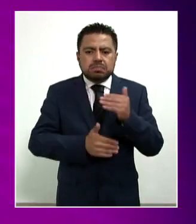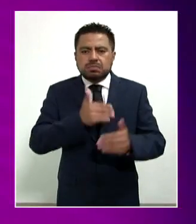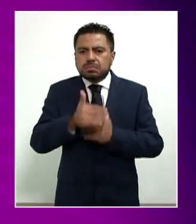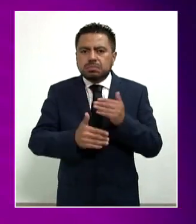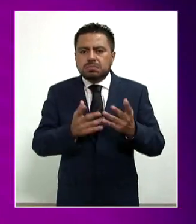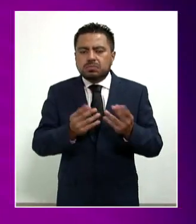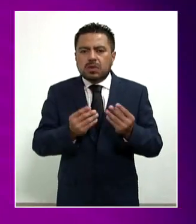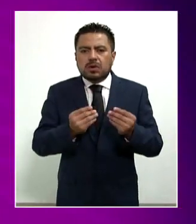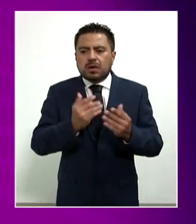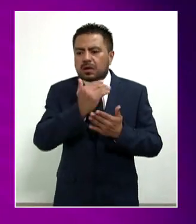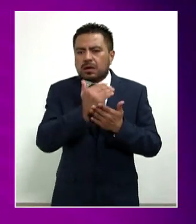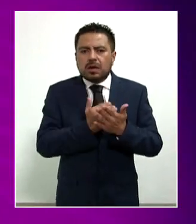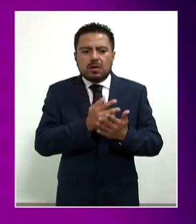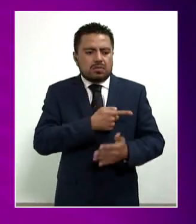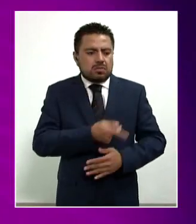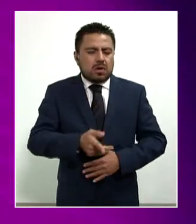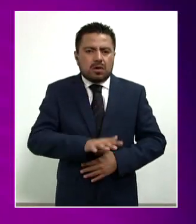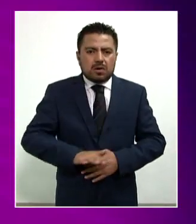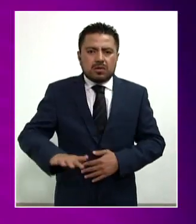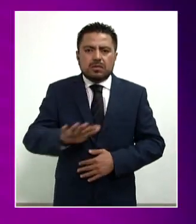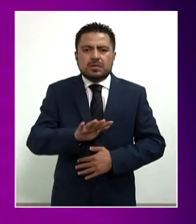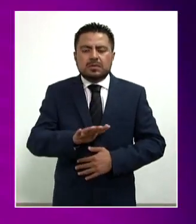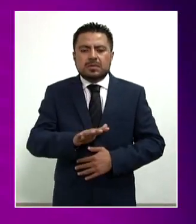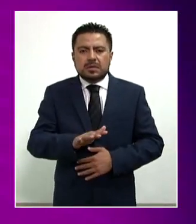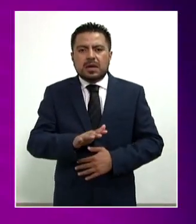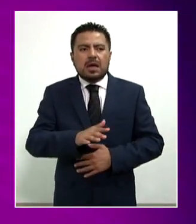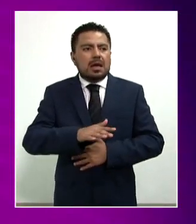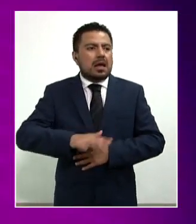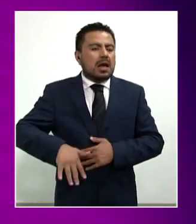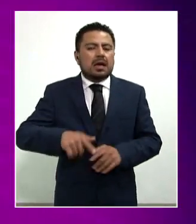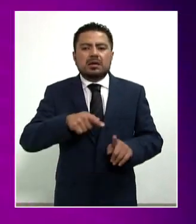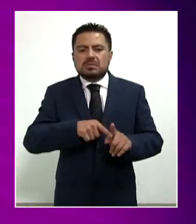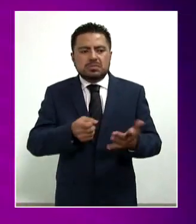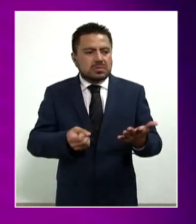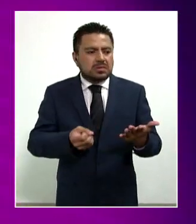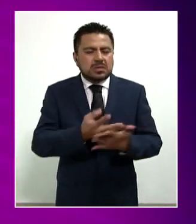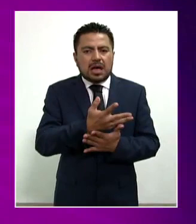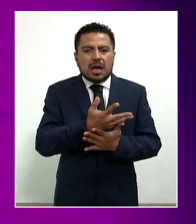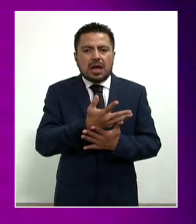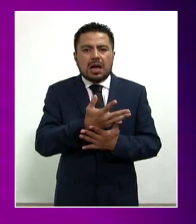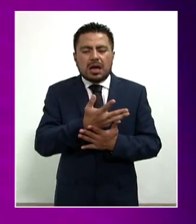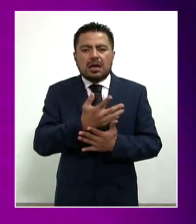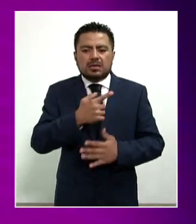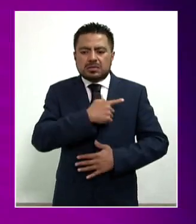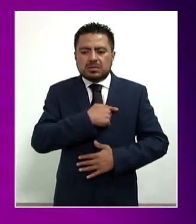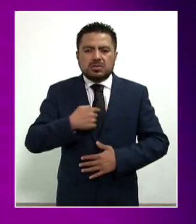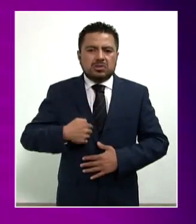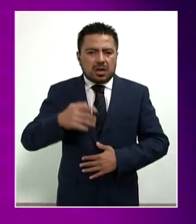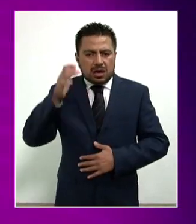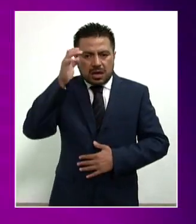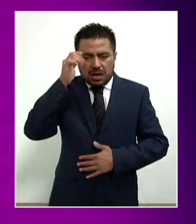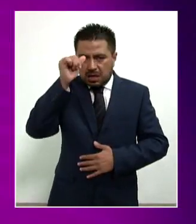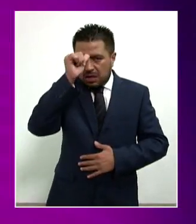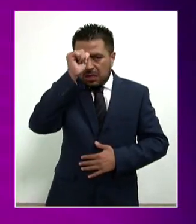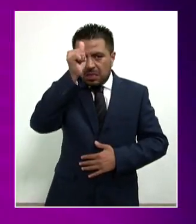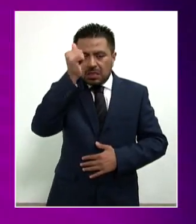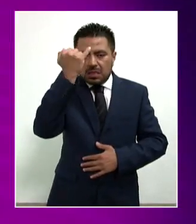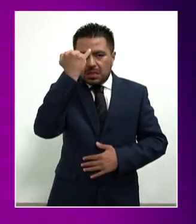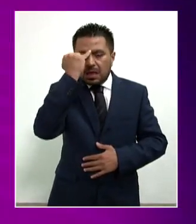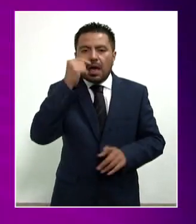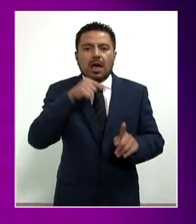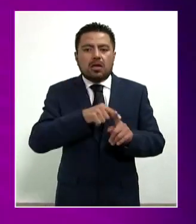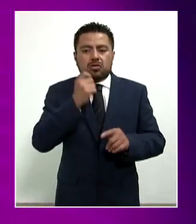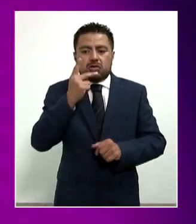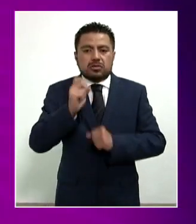mucho en la disminución de la pobreza. Sin embargo, si uno saca China e India, estos dos